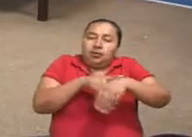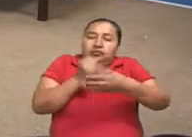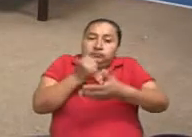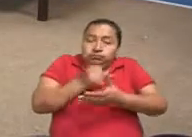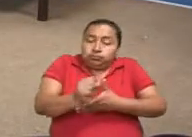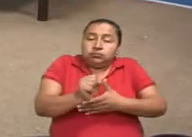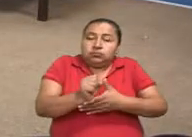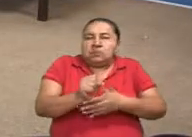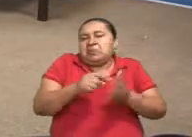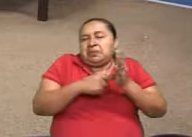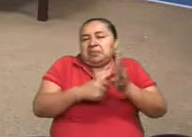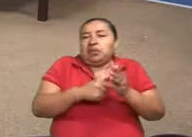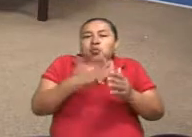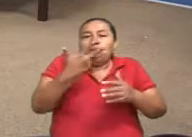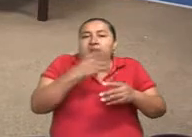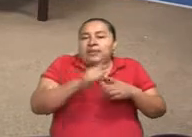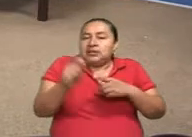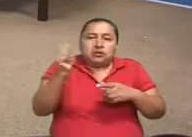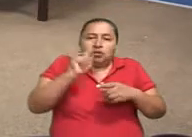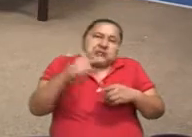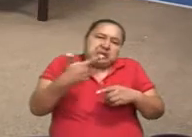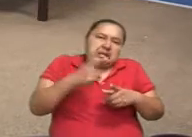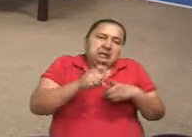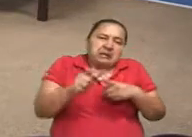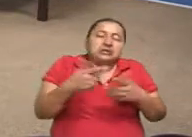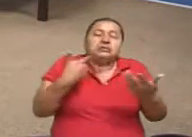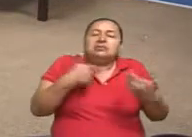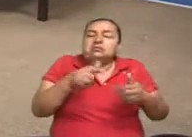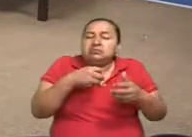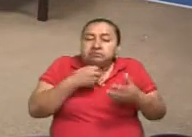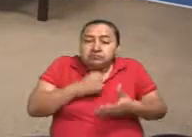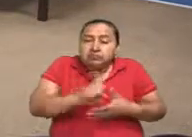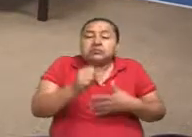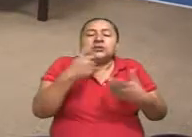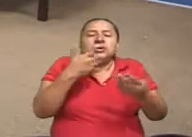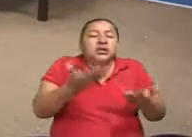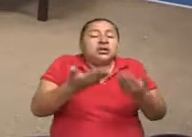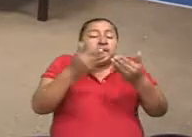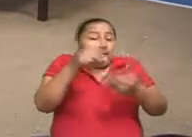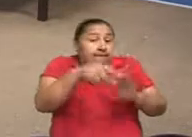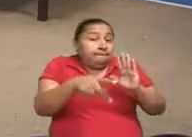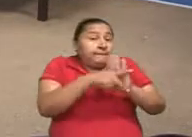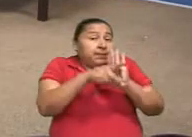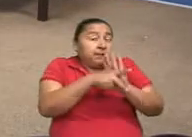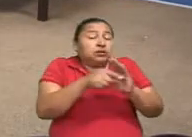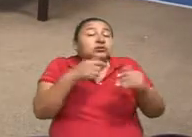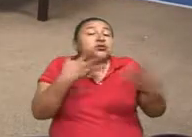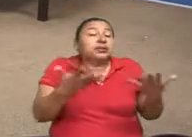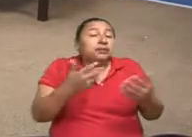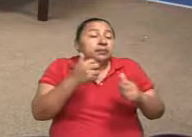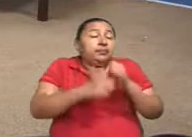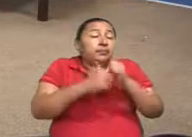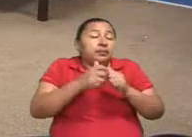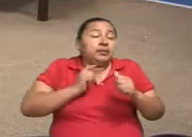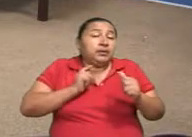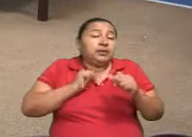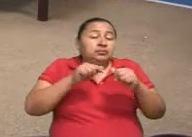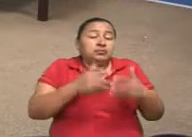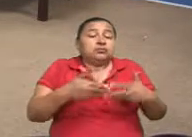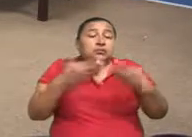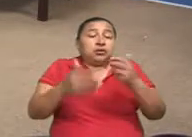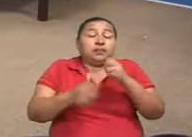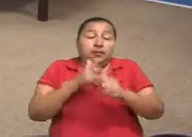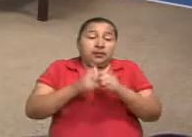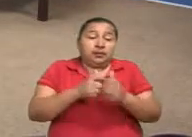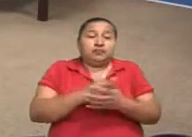niños desarrollen este trastorno testicular. ¿Qué otros factores de riesgo pueden presentarse o predisponer a este